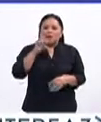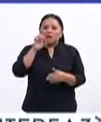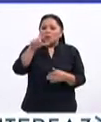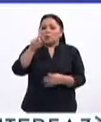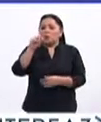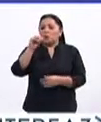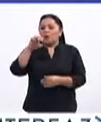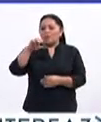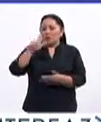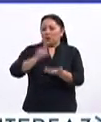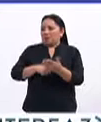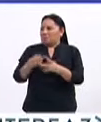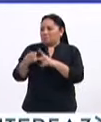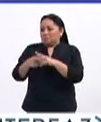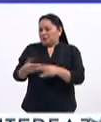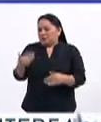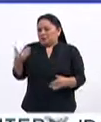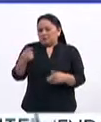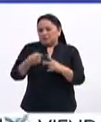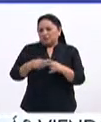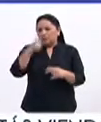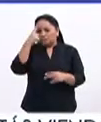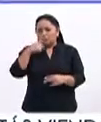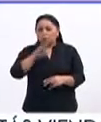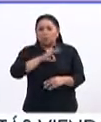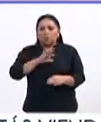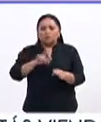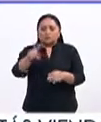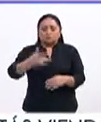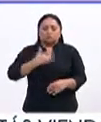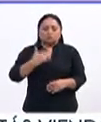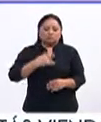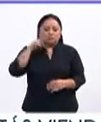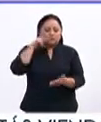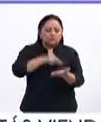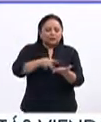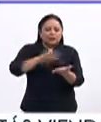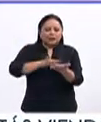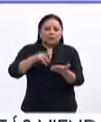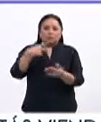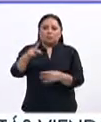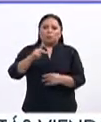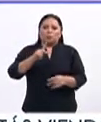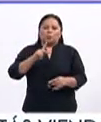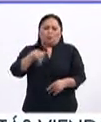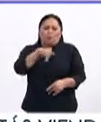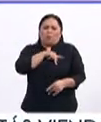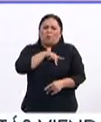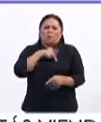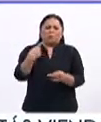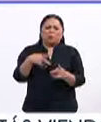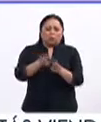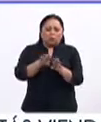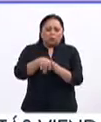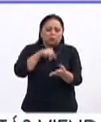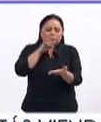al principio, es dejarse ir, dejarse llevar por su lectura, por su propio ritmo, por su propia